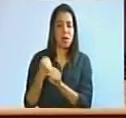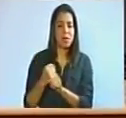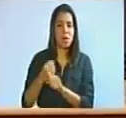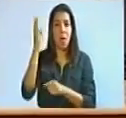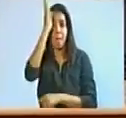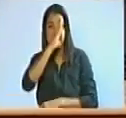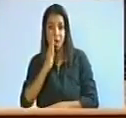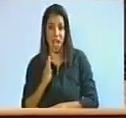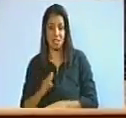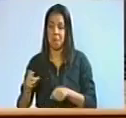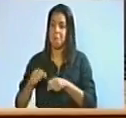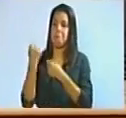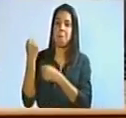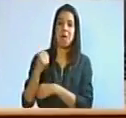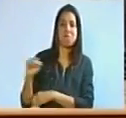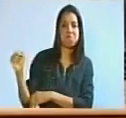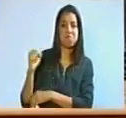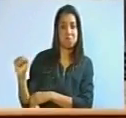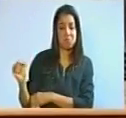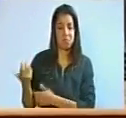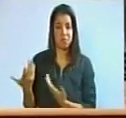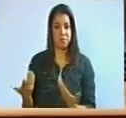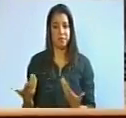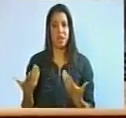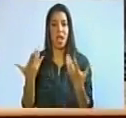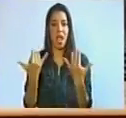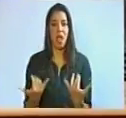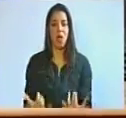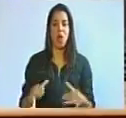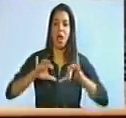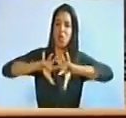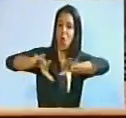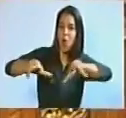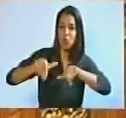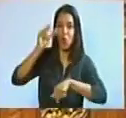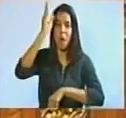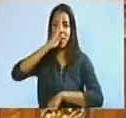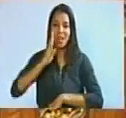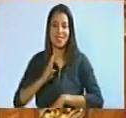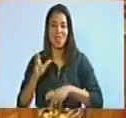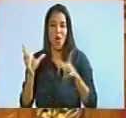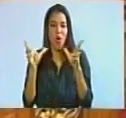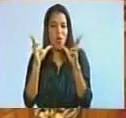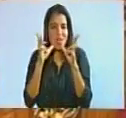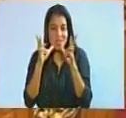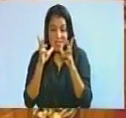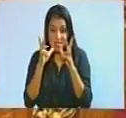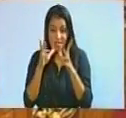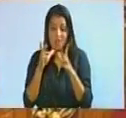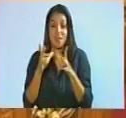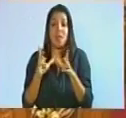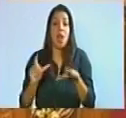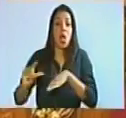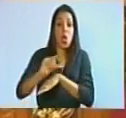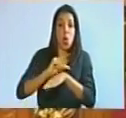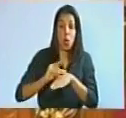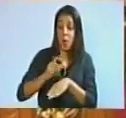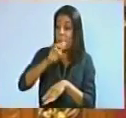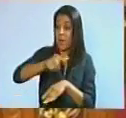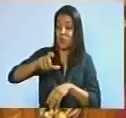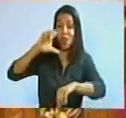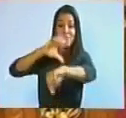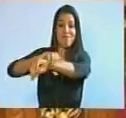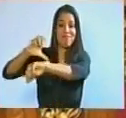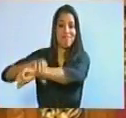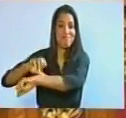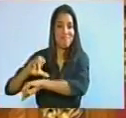brasileño, y que está hundido en un mar de corrupción, a tal punto que la mitad de su gobierno están detenidos. Quienes